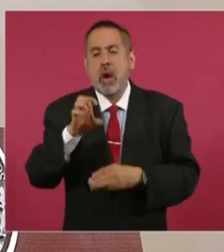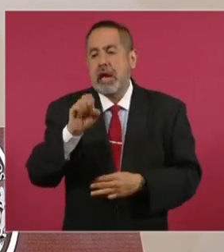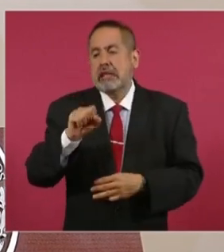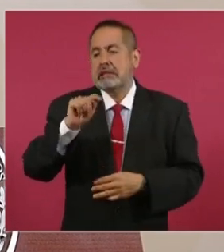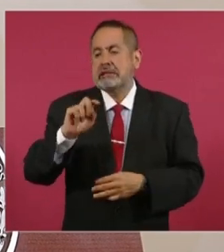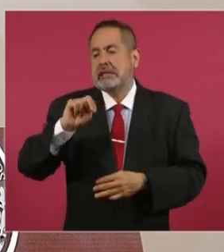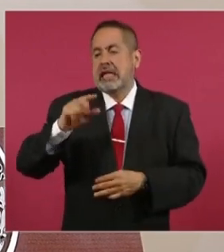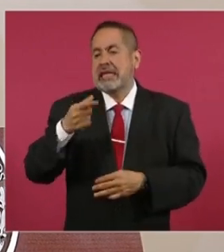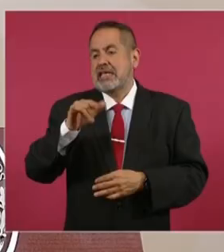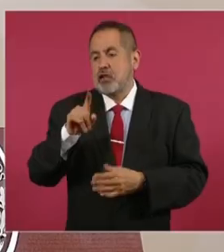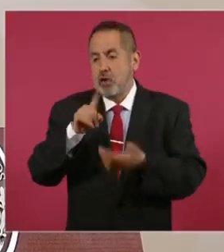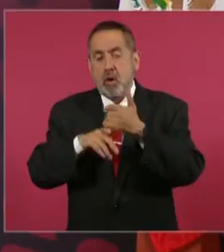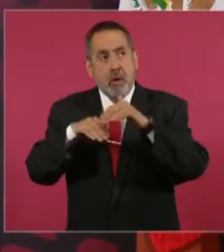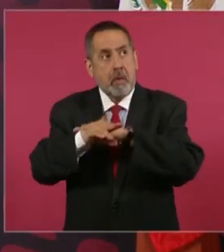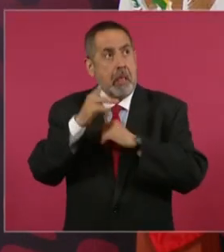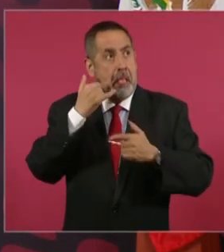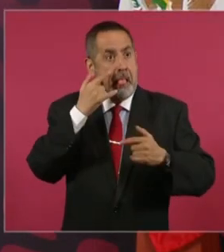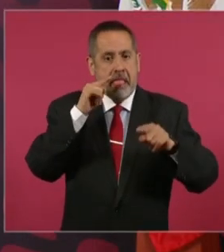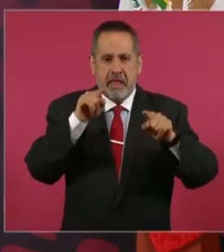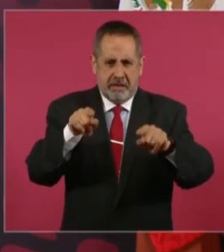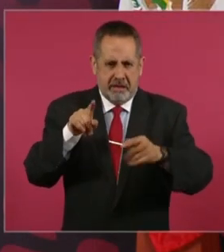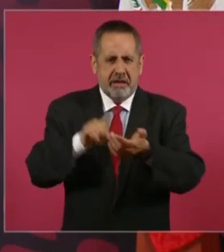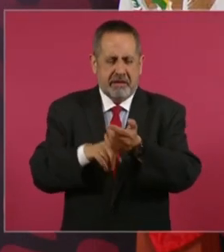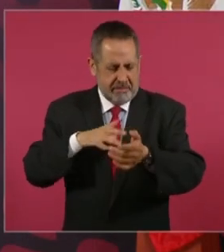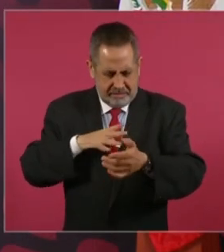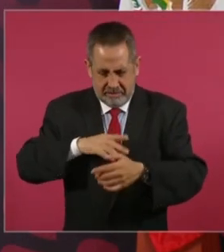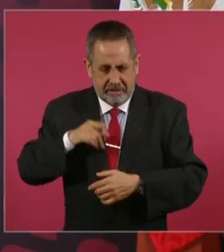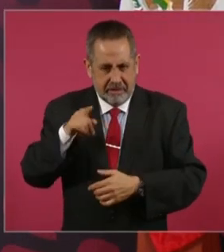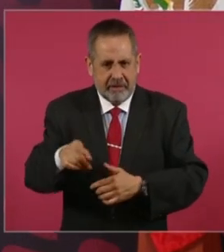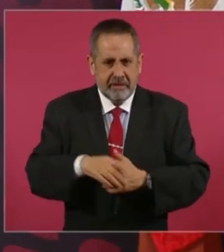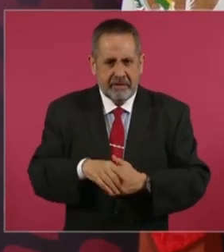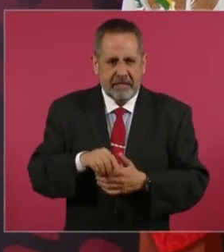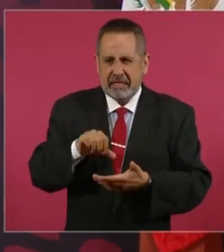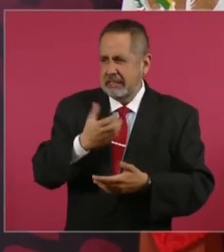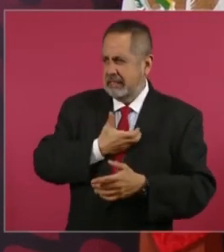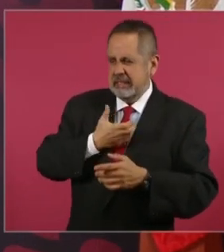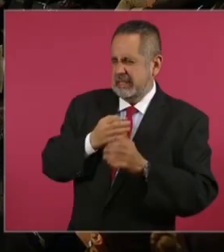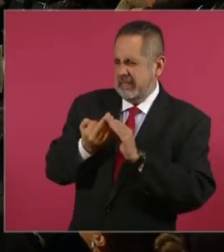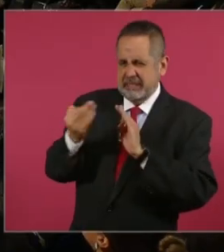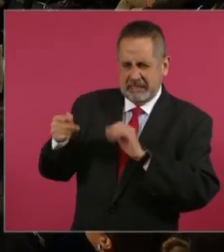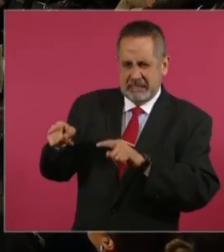aquí en el Museo del Estanquillo, en el centro.